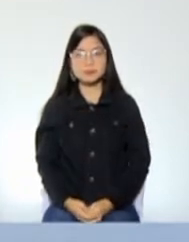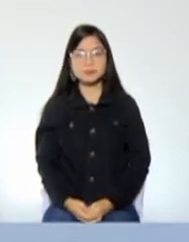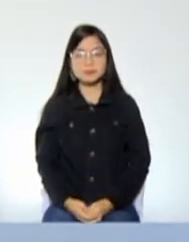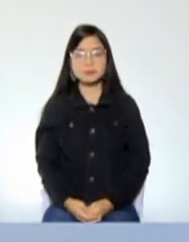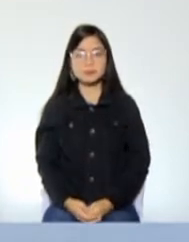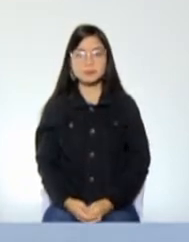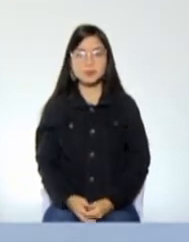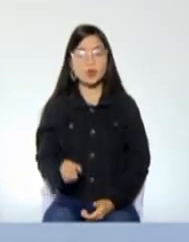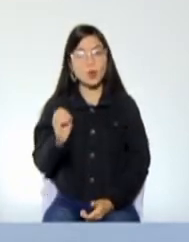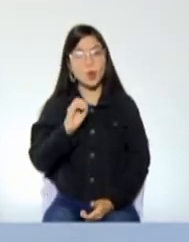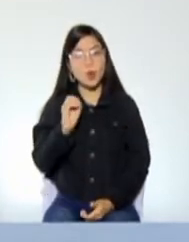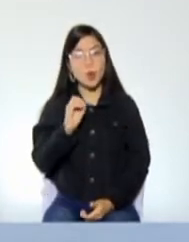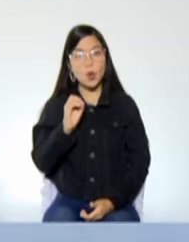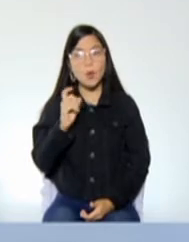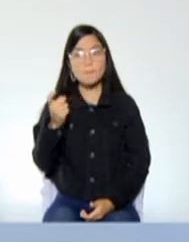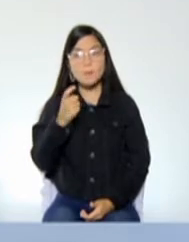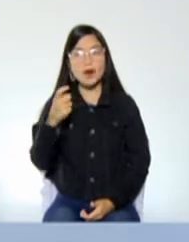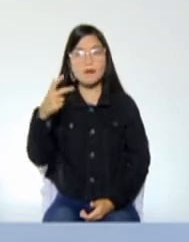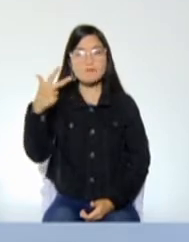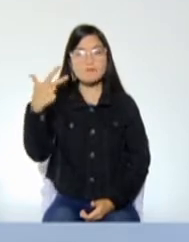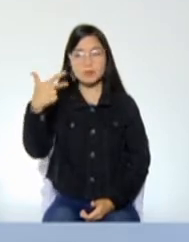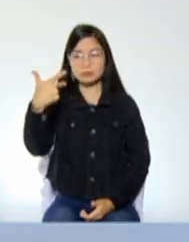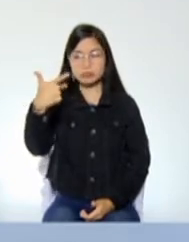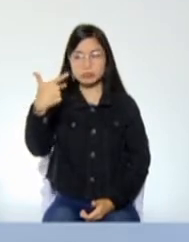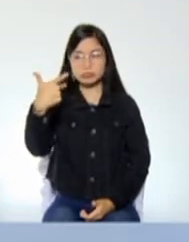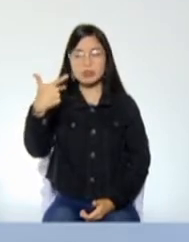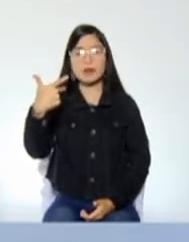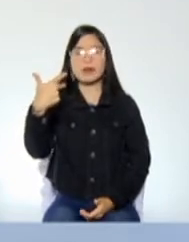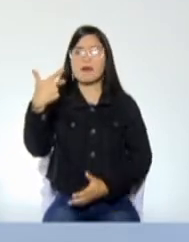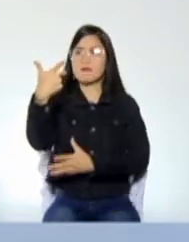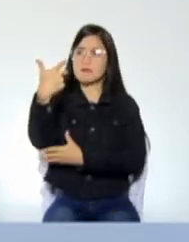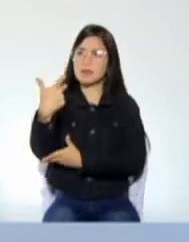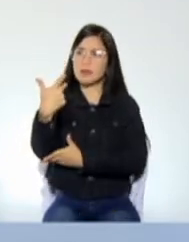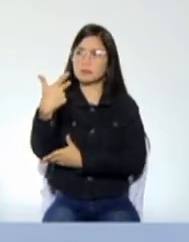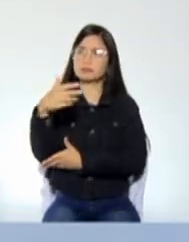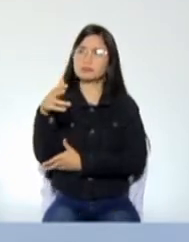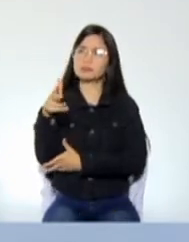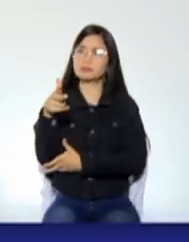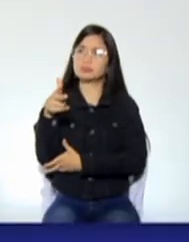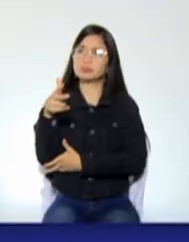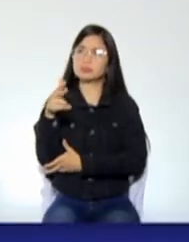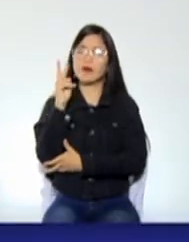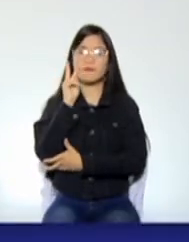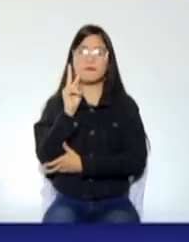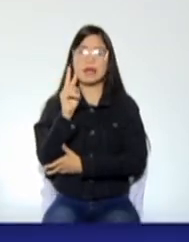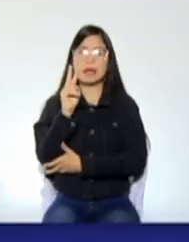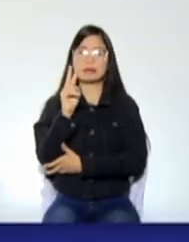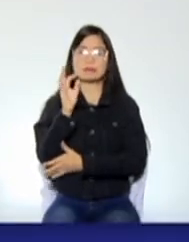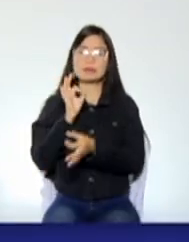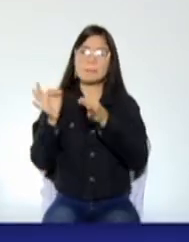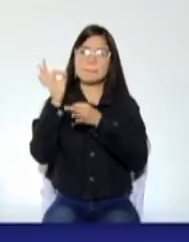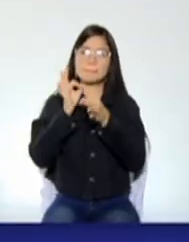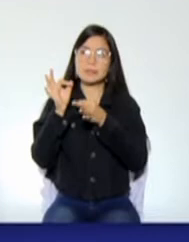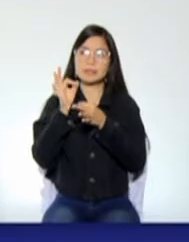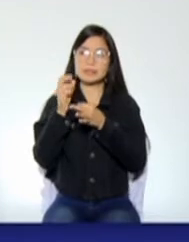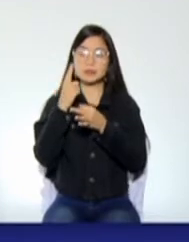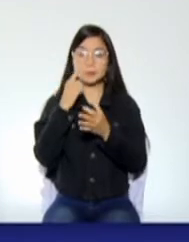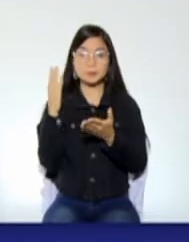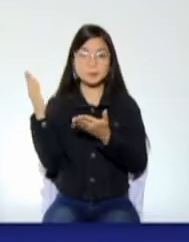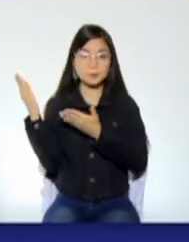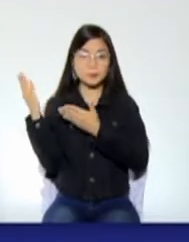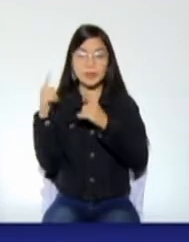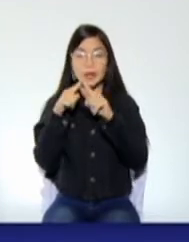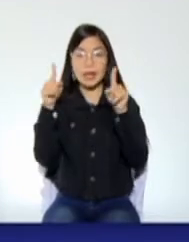recurrir a algún tutorial. Para esto nosotros les vamos a dejar el ejemplo que tienen en la lámina